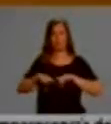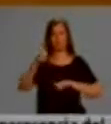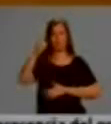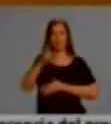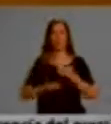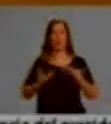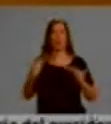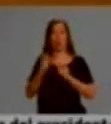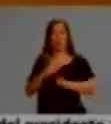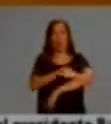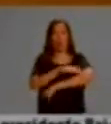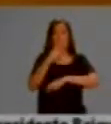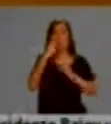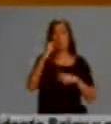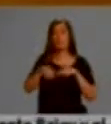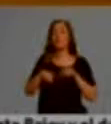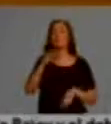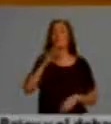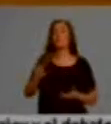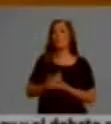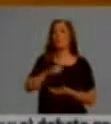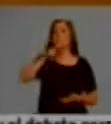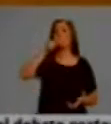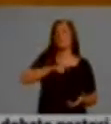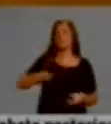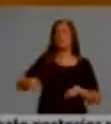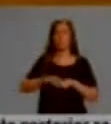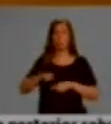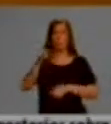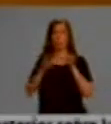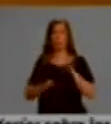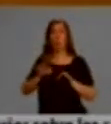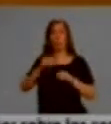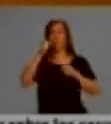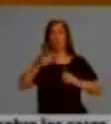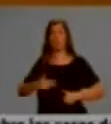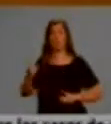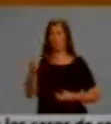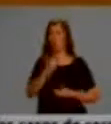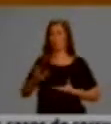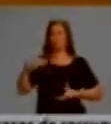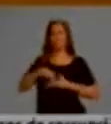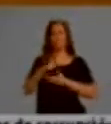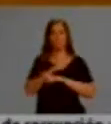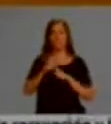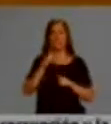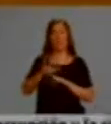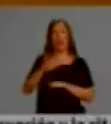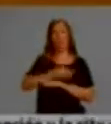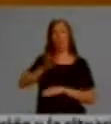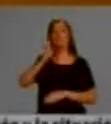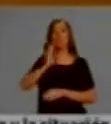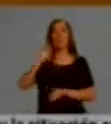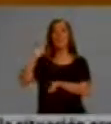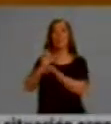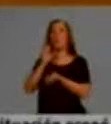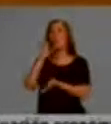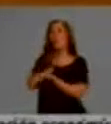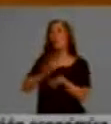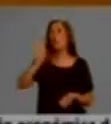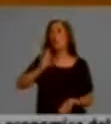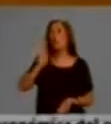con el sector público a todas las personas, tanto físicas como jurídicas, condenadas por delitos relacionados con la